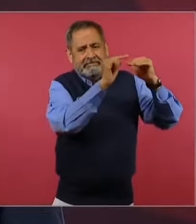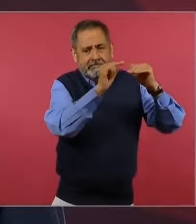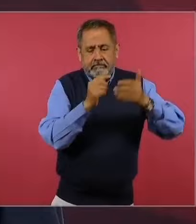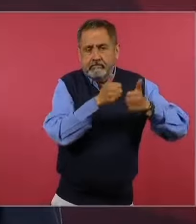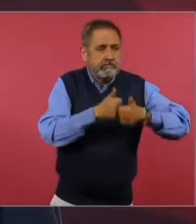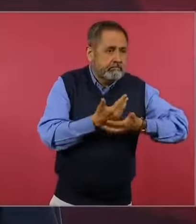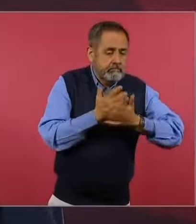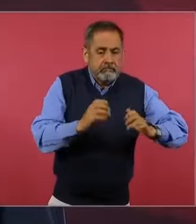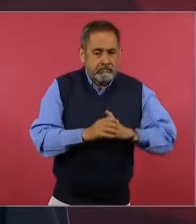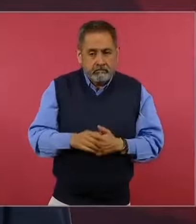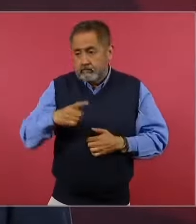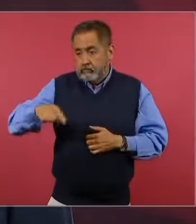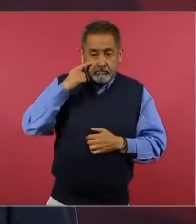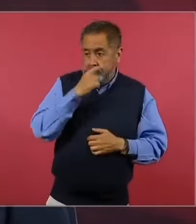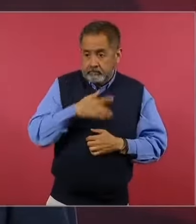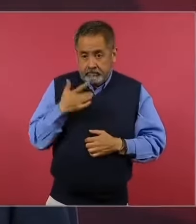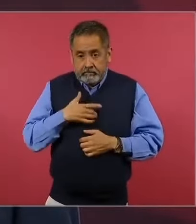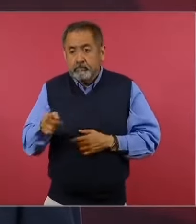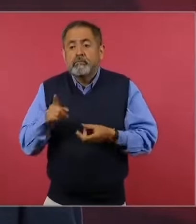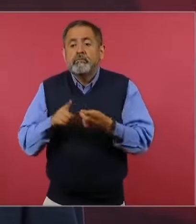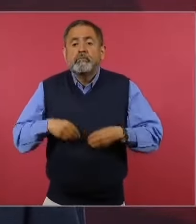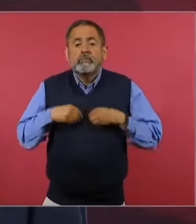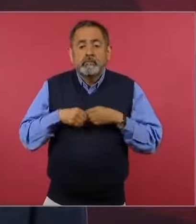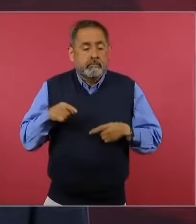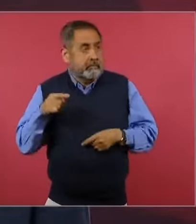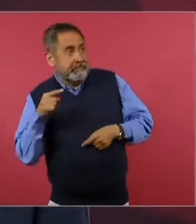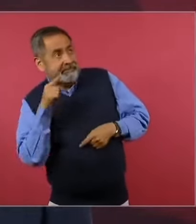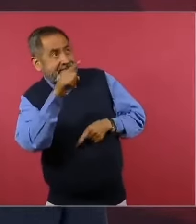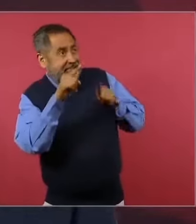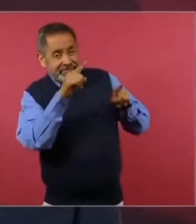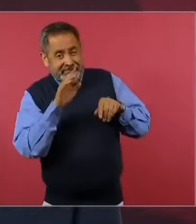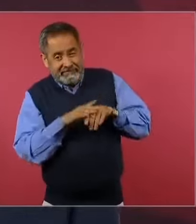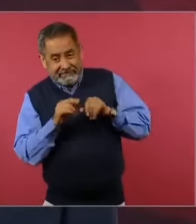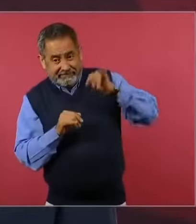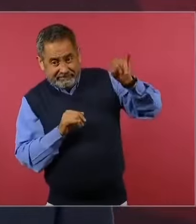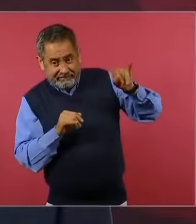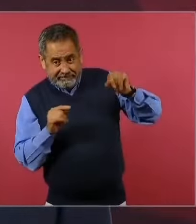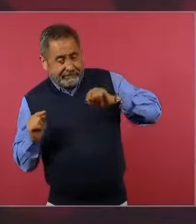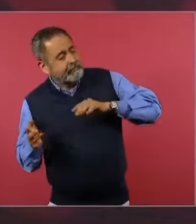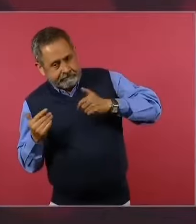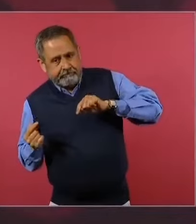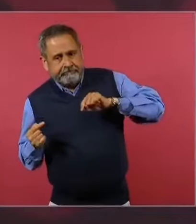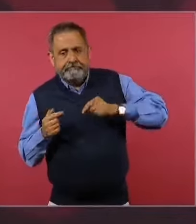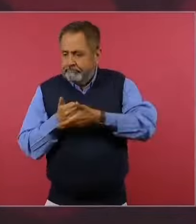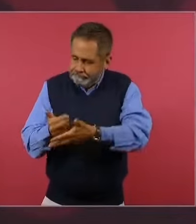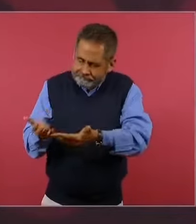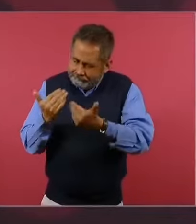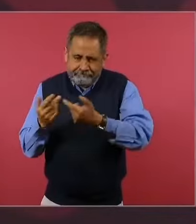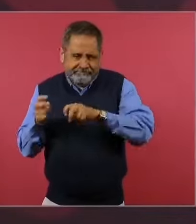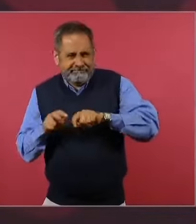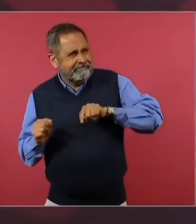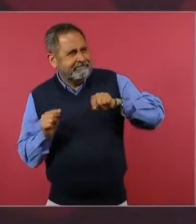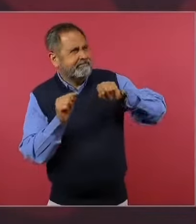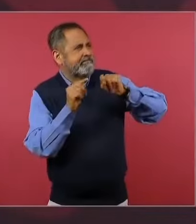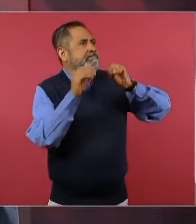propia, si se tiene familiares en partes altas, que vivan en las partes altas, ahí no